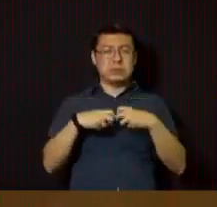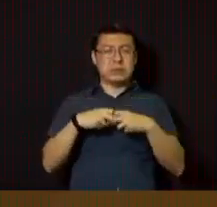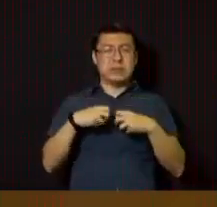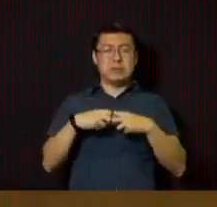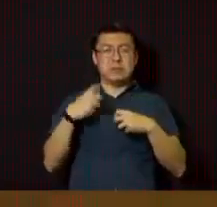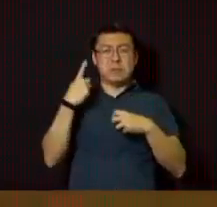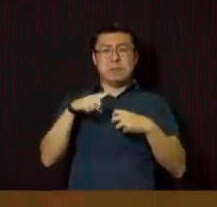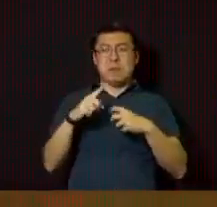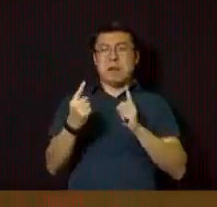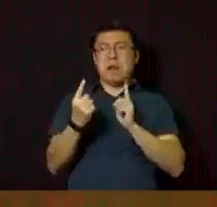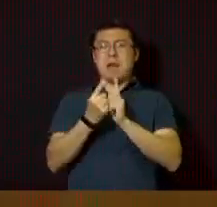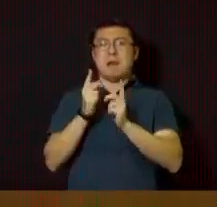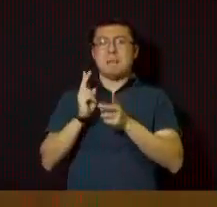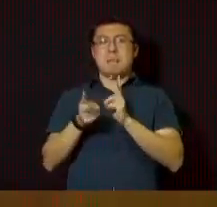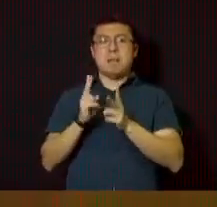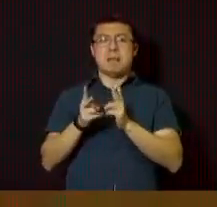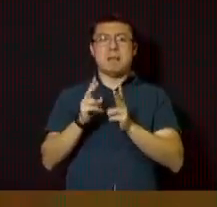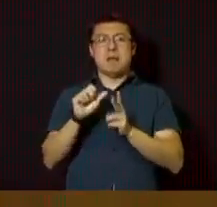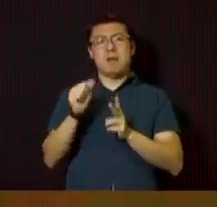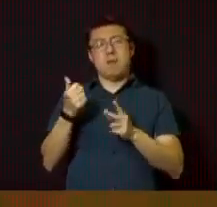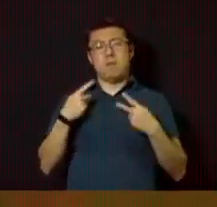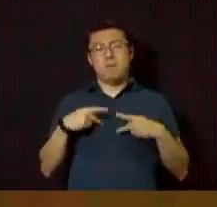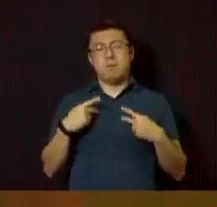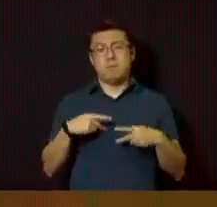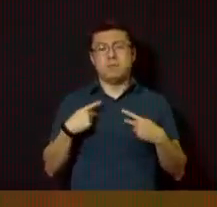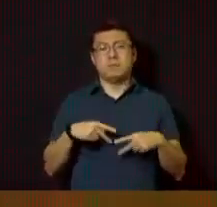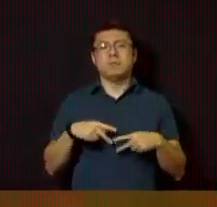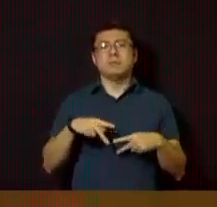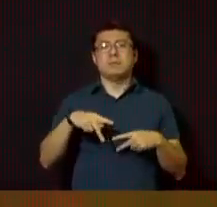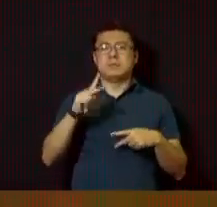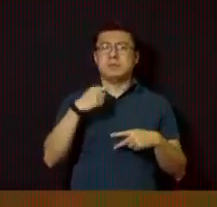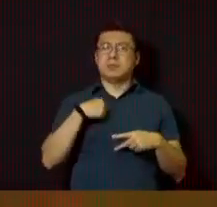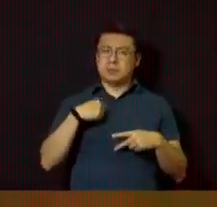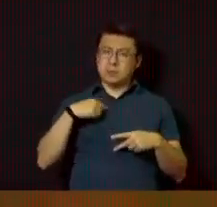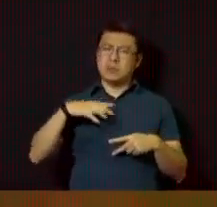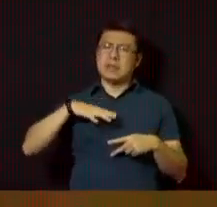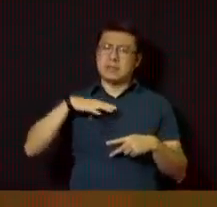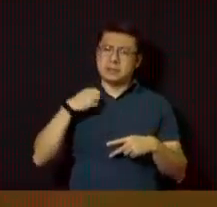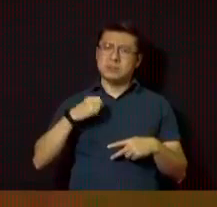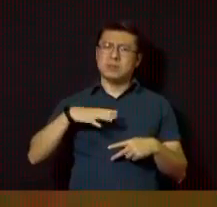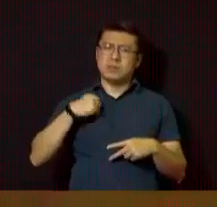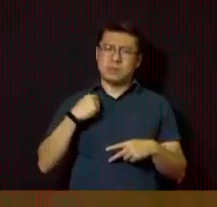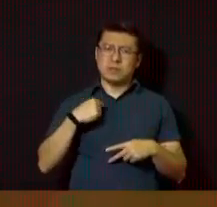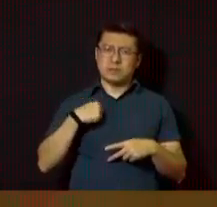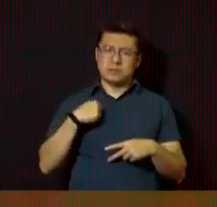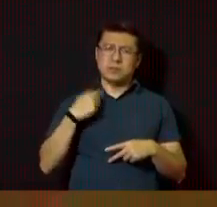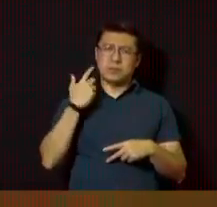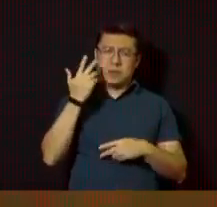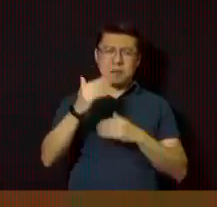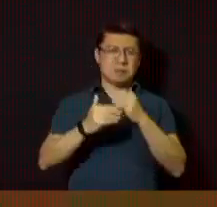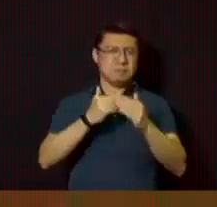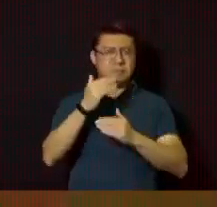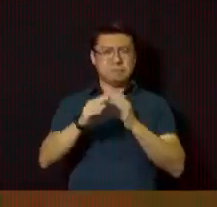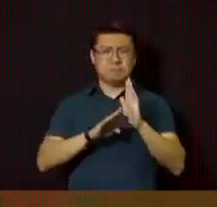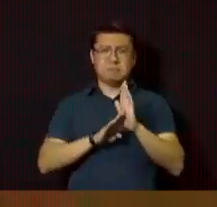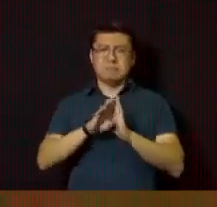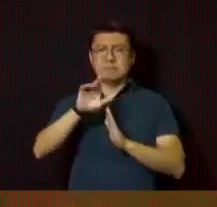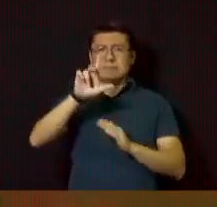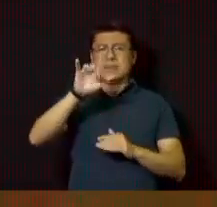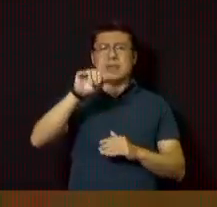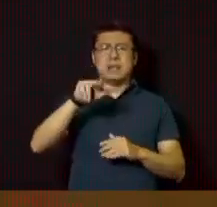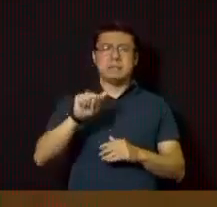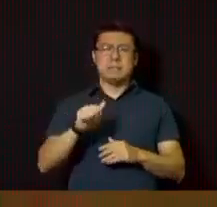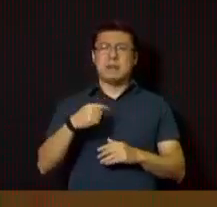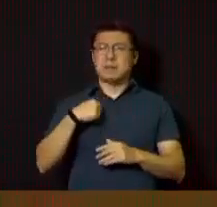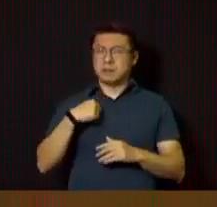alguien. Pero así, hacía el esfuerzo porque quería salir adelante. Llegué a Lima, pues me puse otra